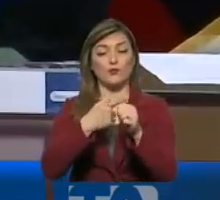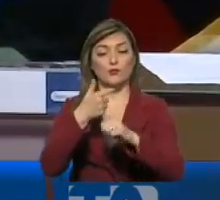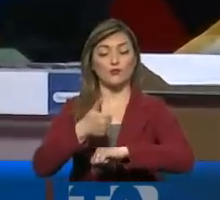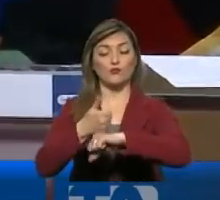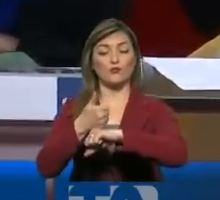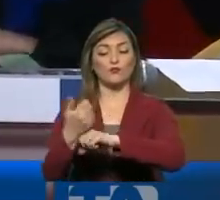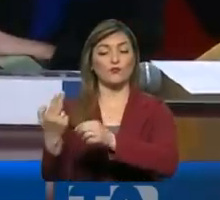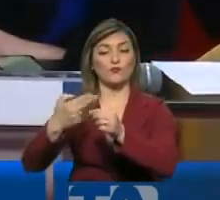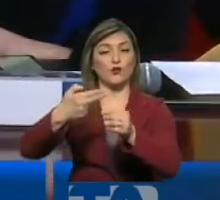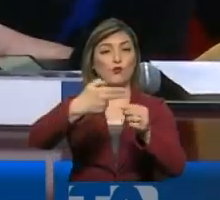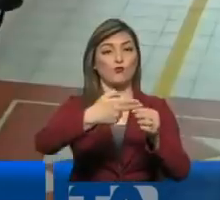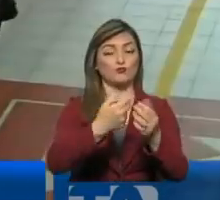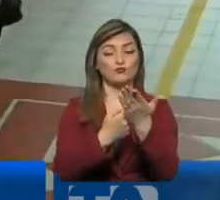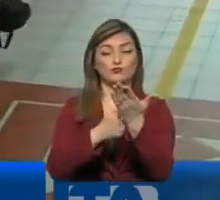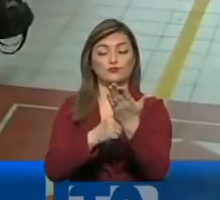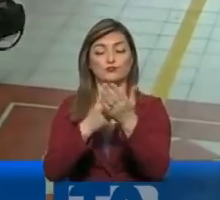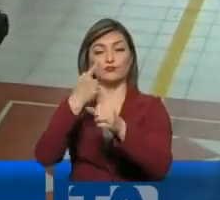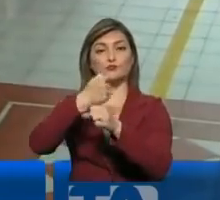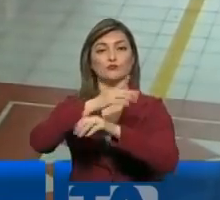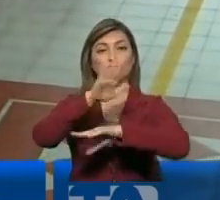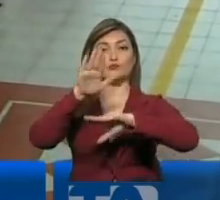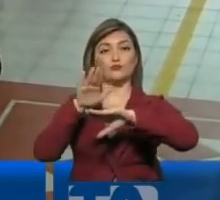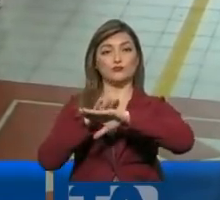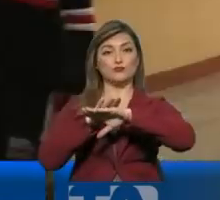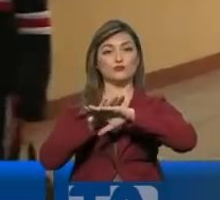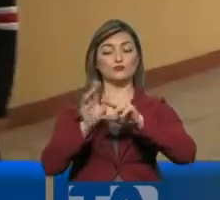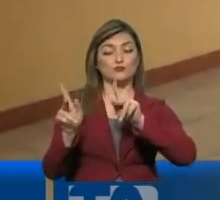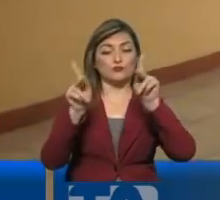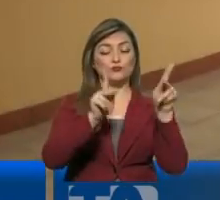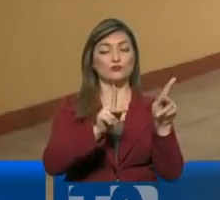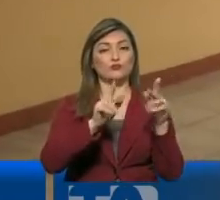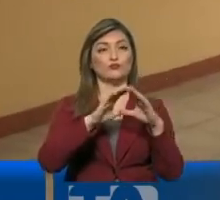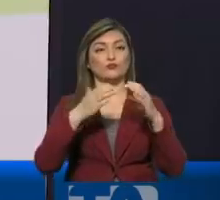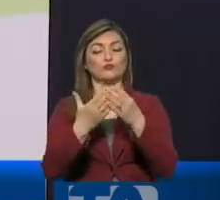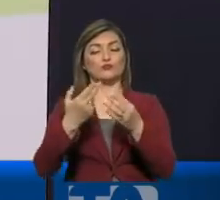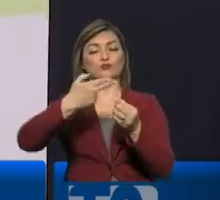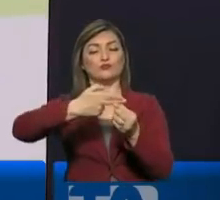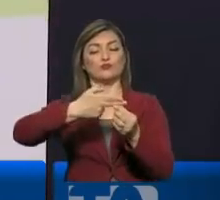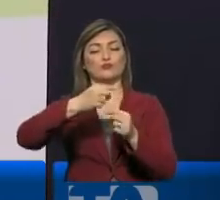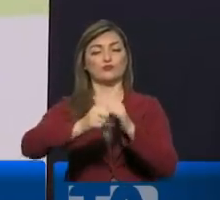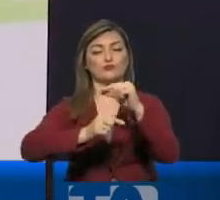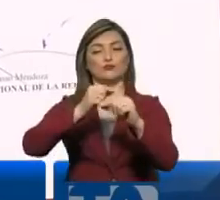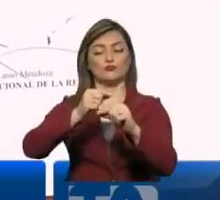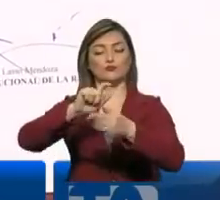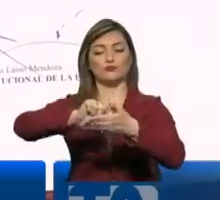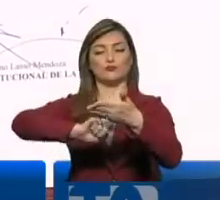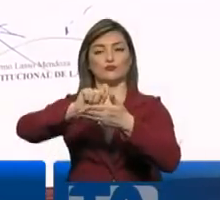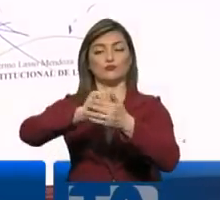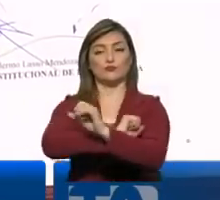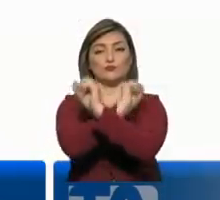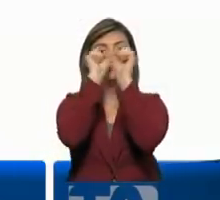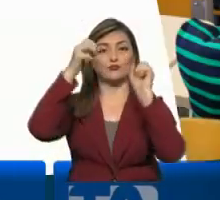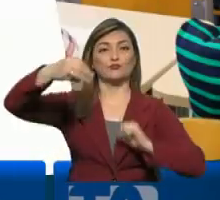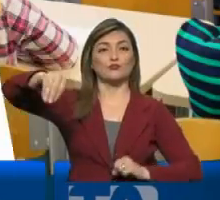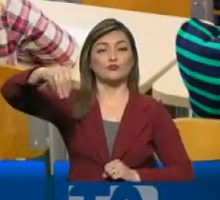principales autoridades del gobierno analizaron el decreto ejecutivo sobre el plan de retorno gradual a clases presenciales suscrito la mañana de este